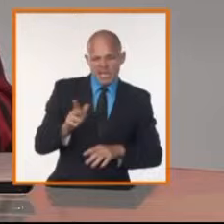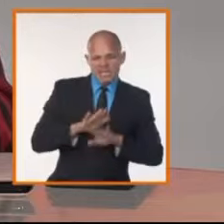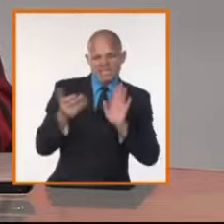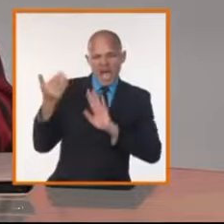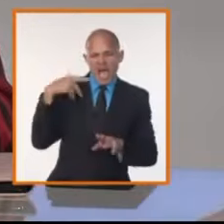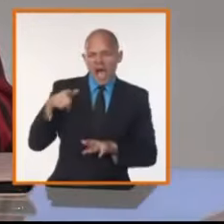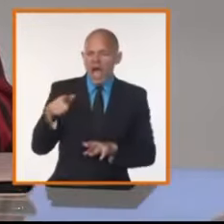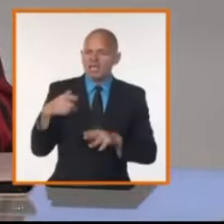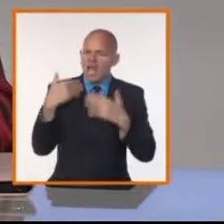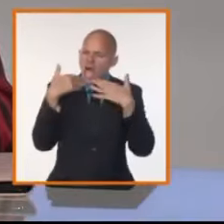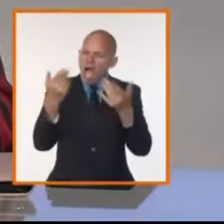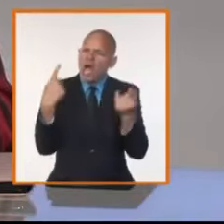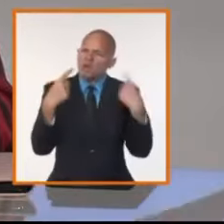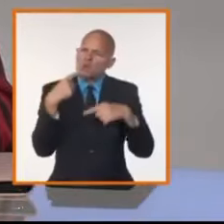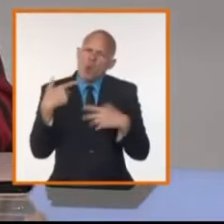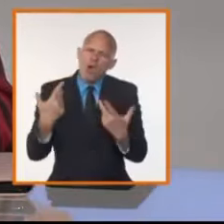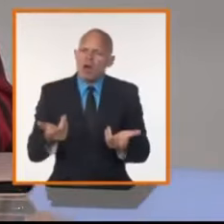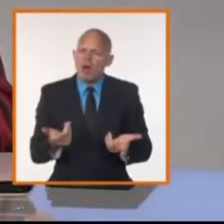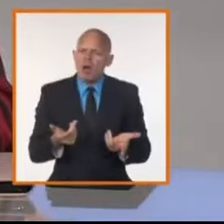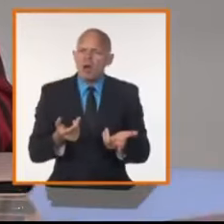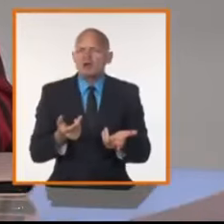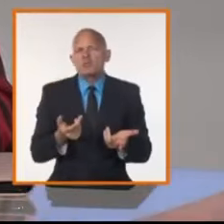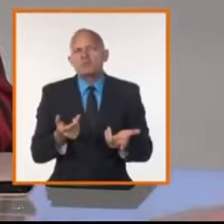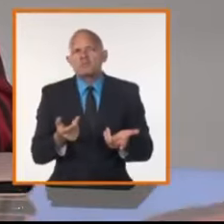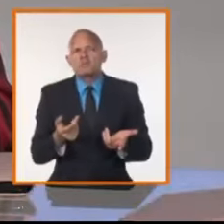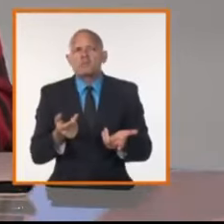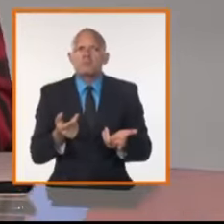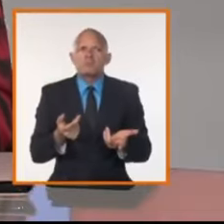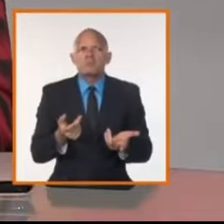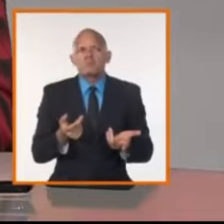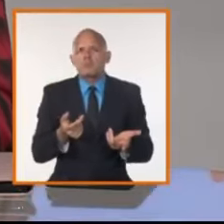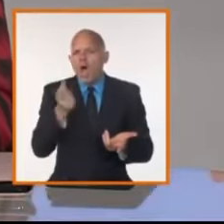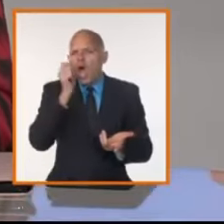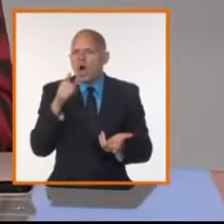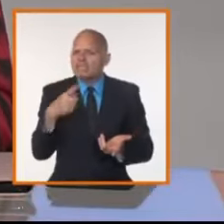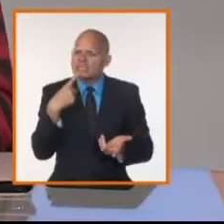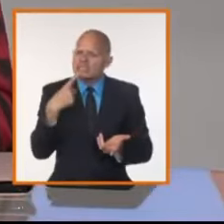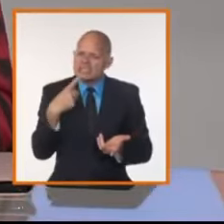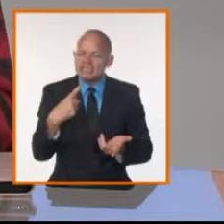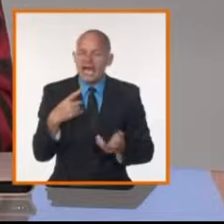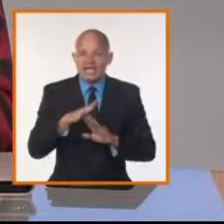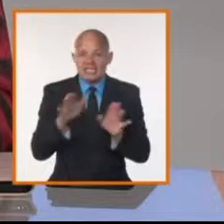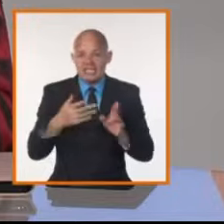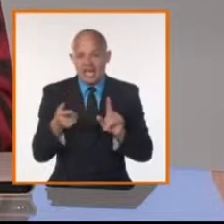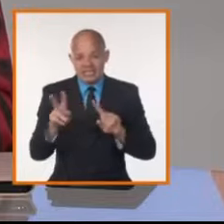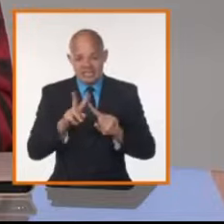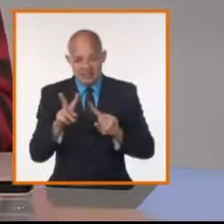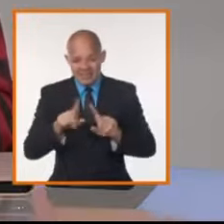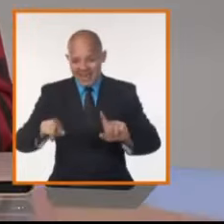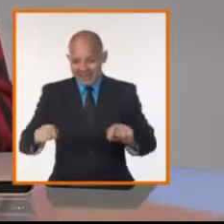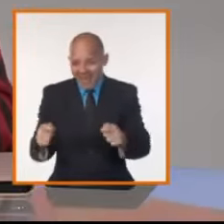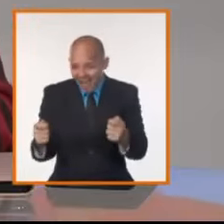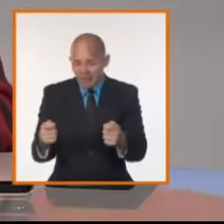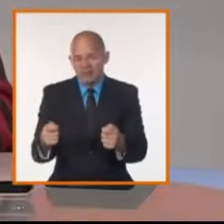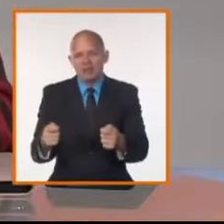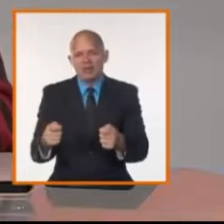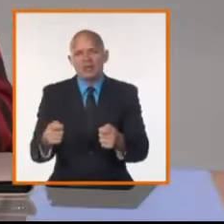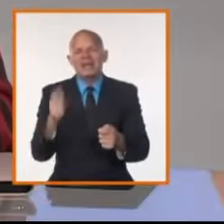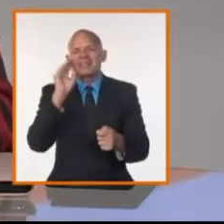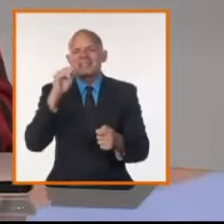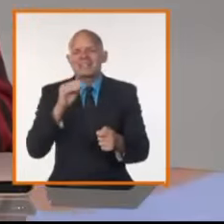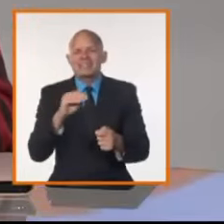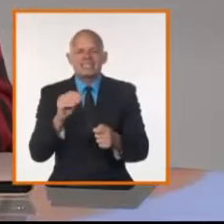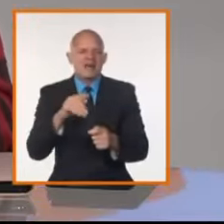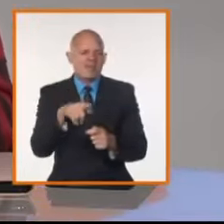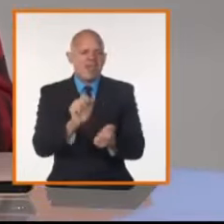Robert fitco con relación a eh cerrar la radio y la televisión pública de